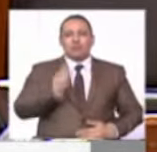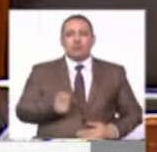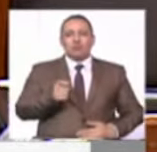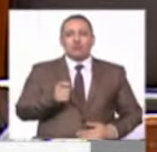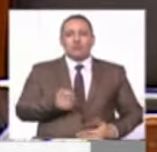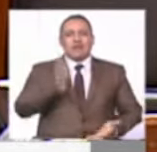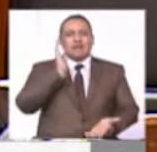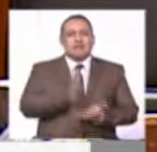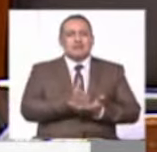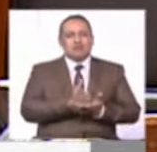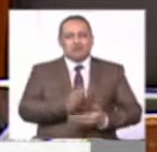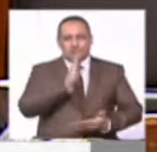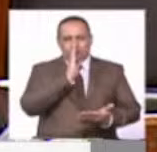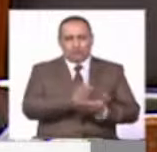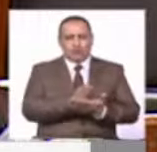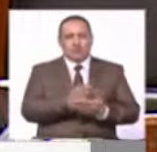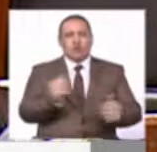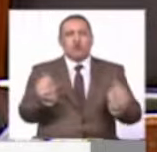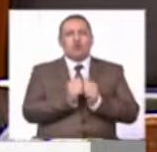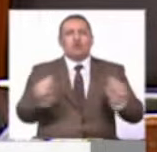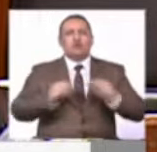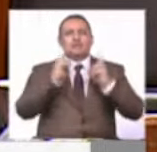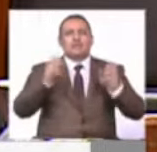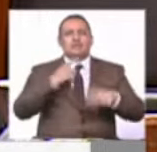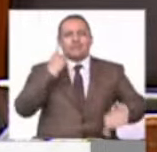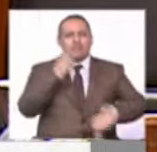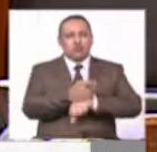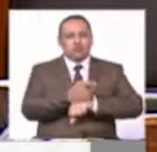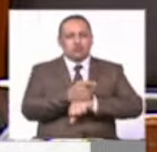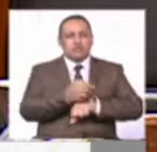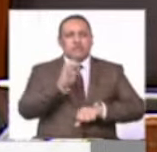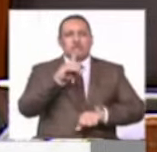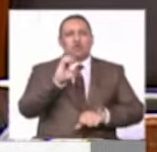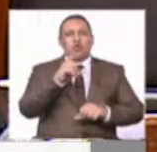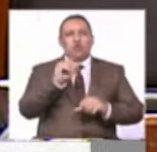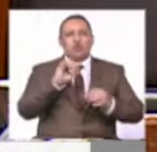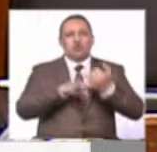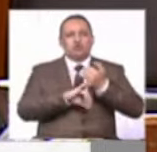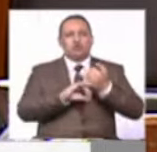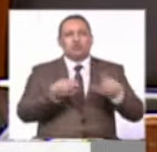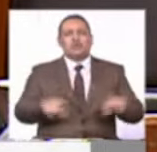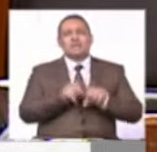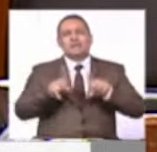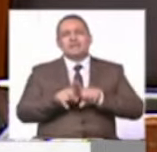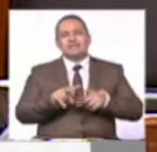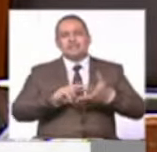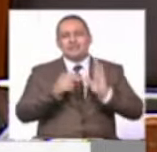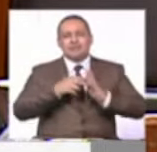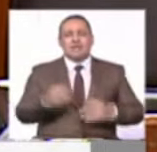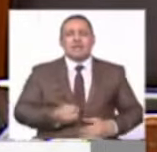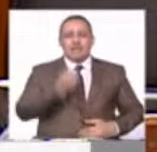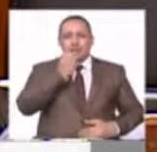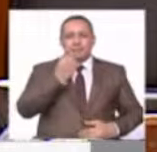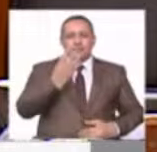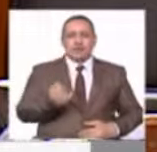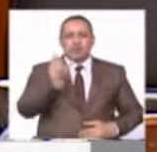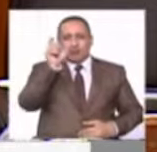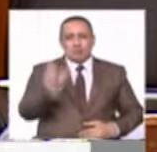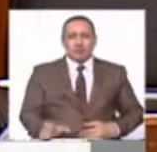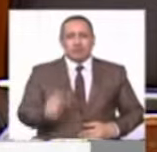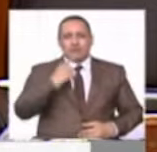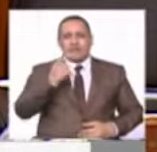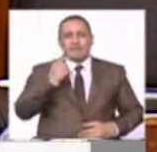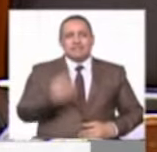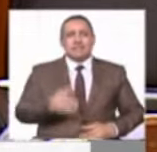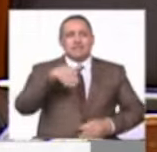condenatoria firme por delito doloso en este caso puede ocurrir que si bien un candidato Al momento de ser